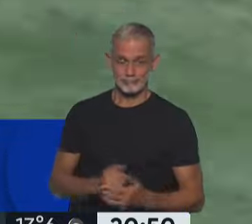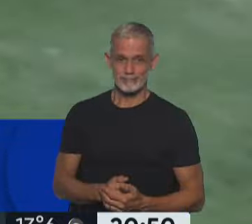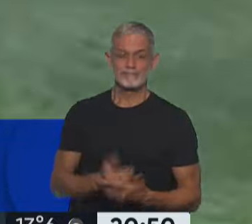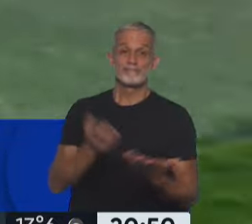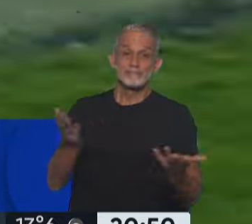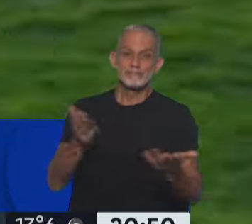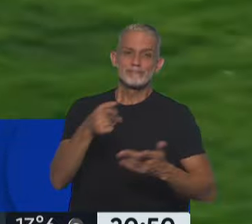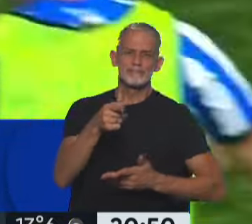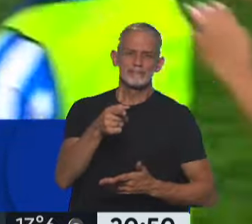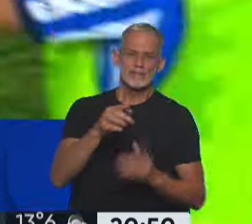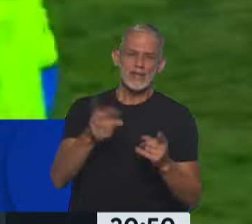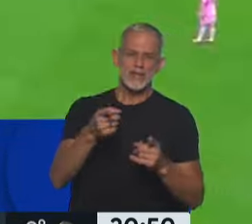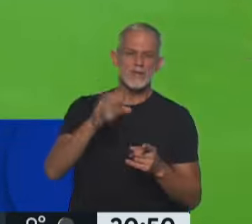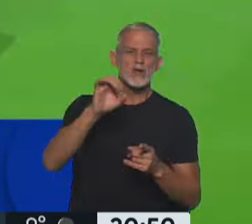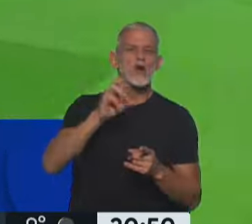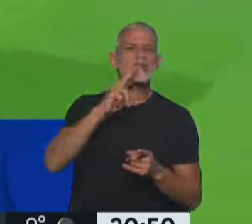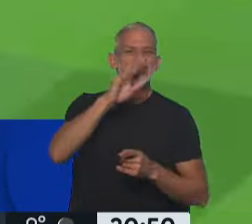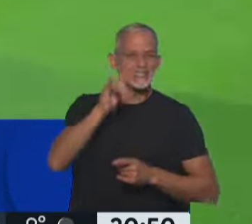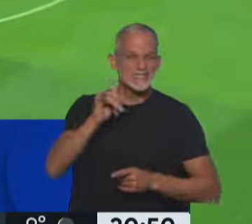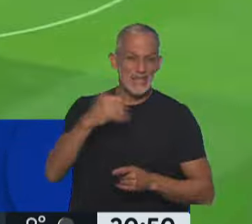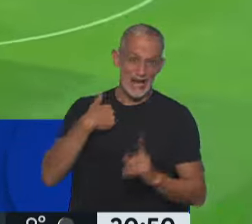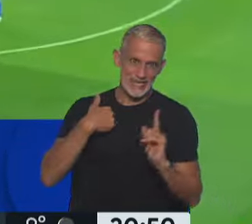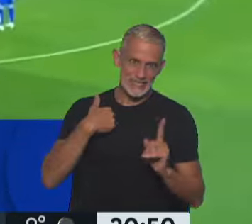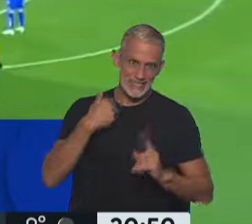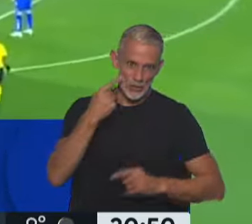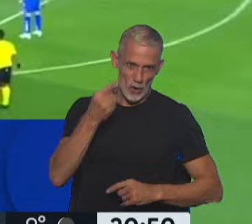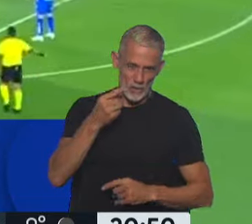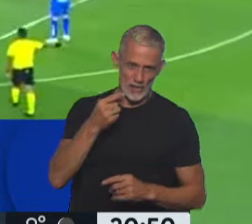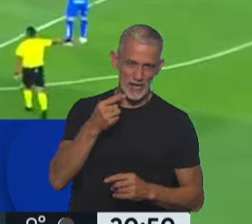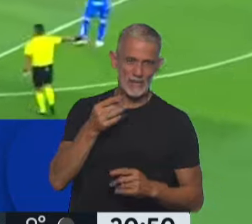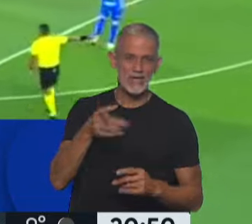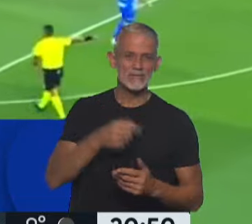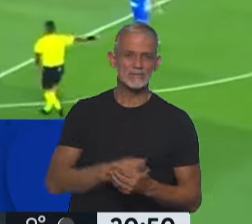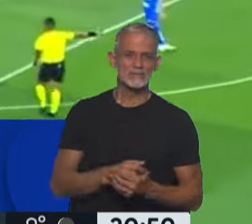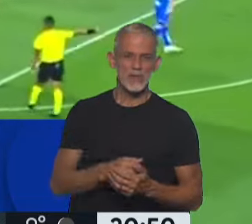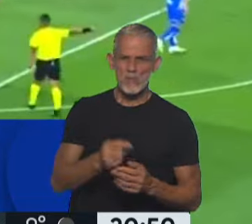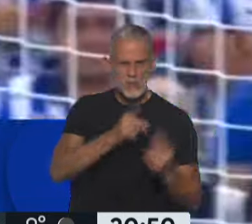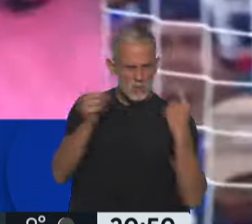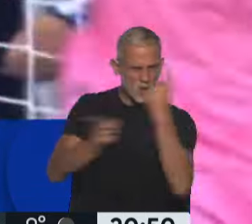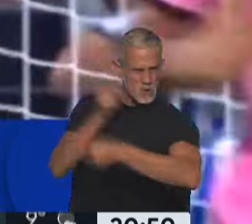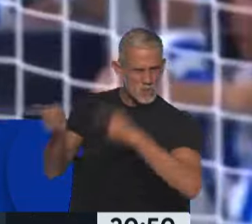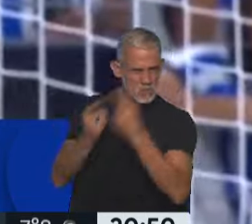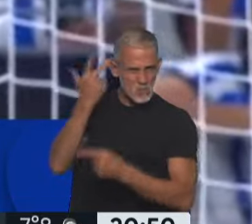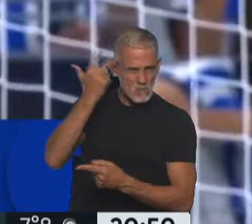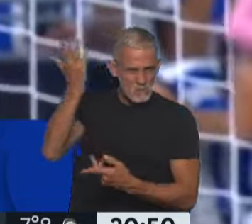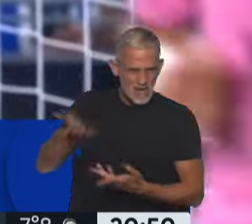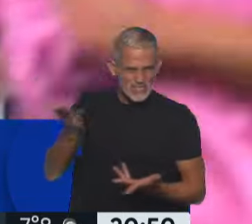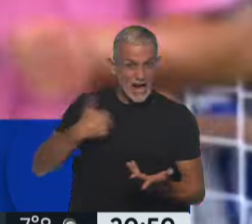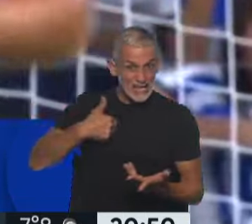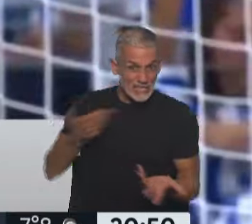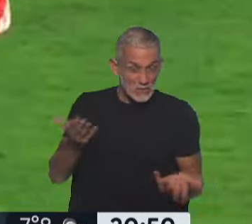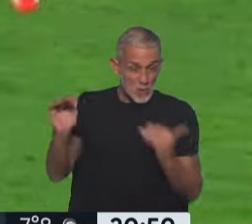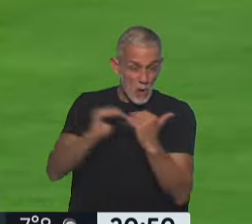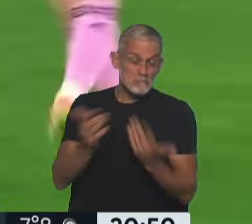el polémico Fernando Ortiz, argentino, que se tiró con todo contra Messi, justamente, aunque muy